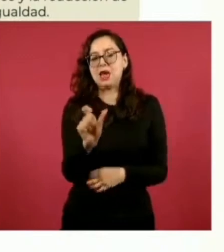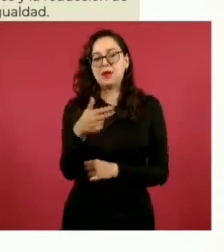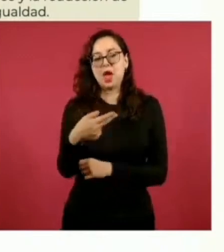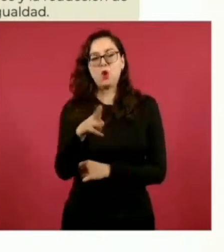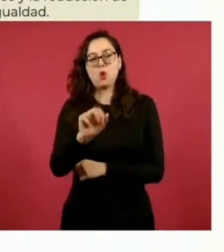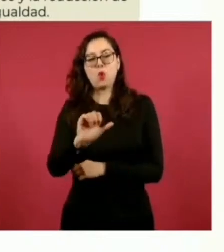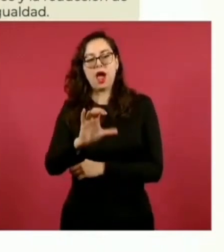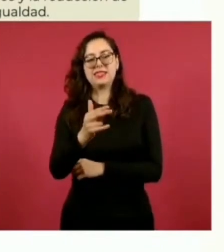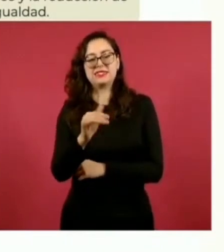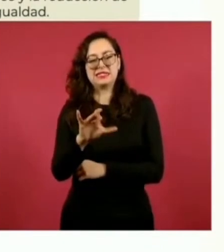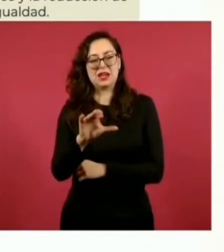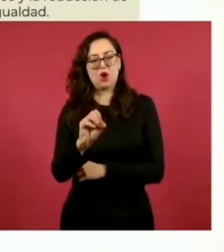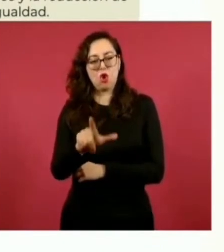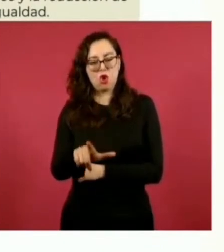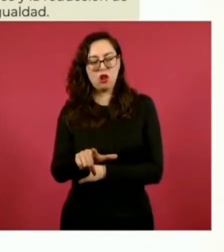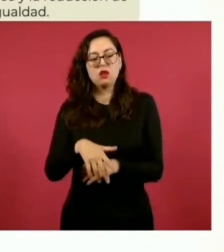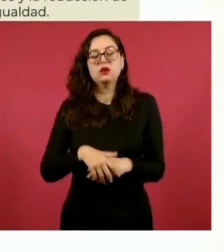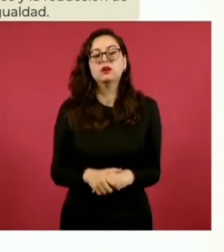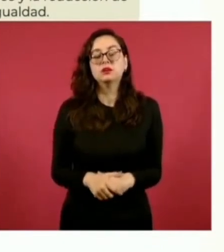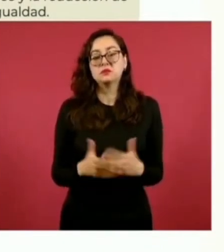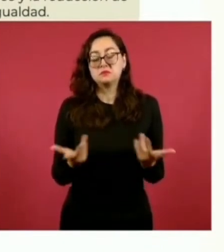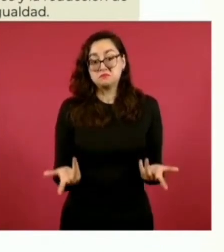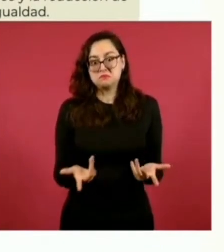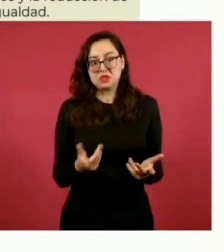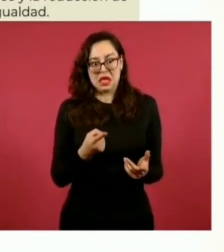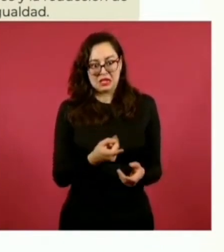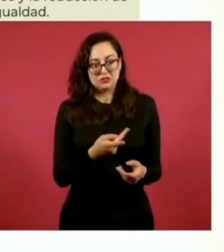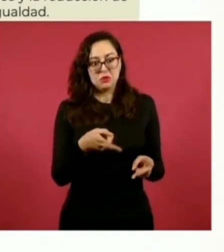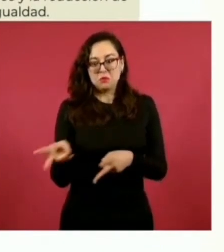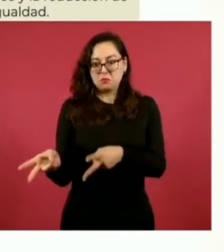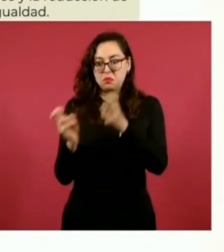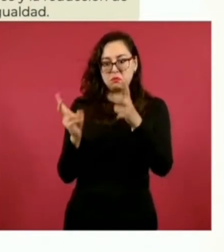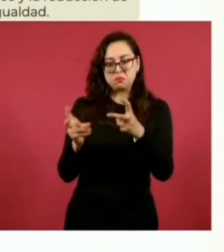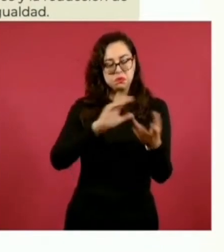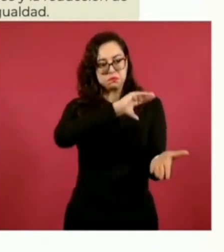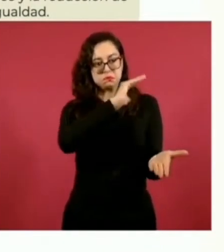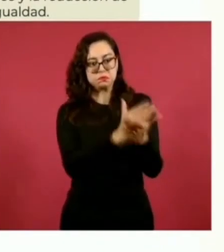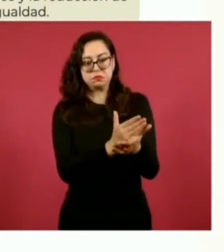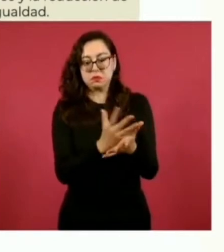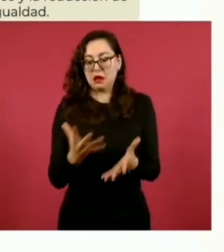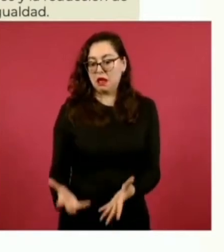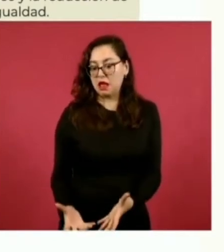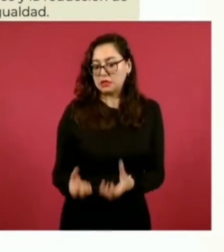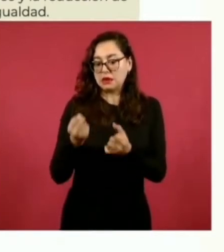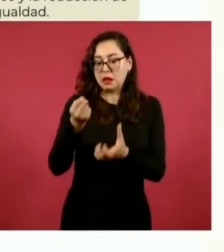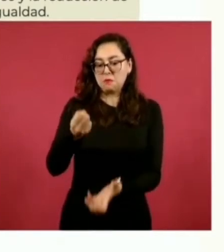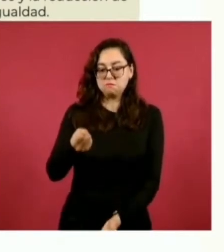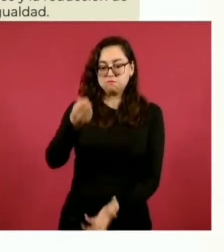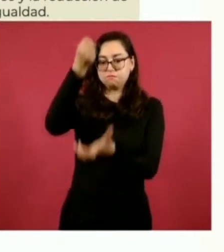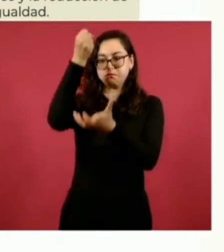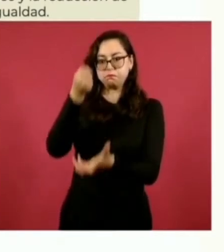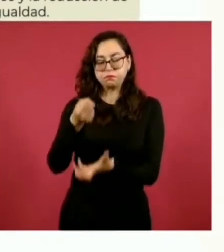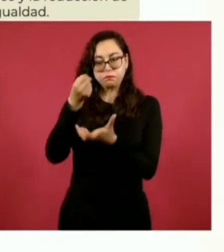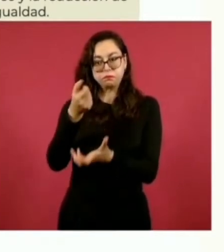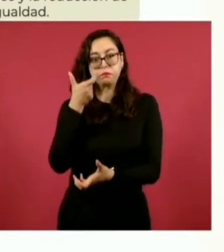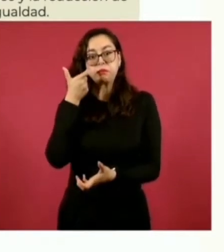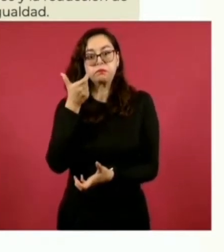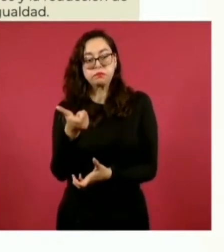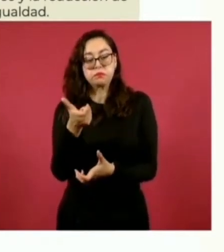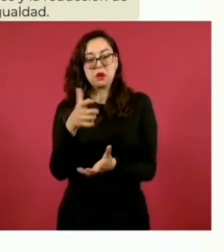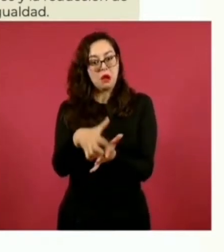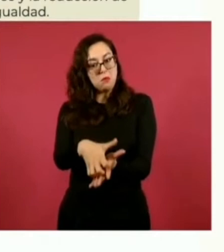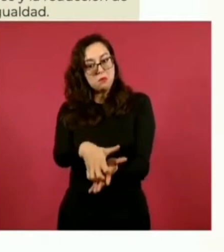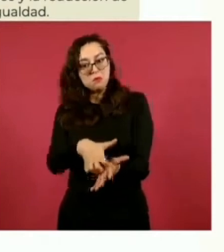armadas se tiene un ahorro estimado del primero de diciembre 2018 al 31 de julio de este